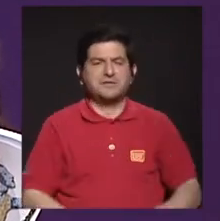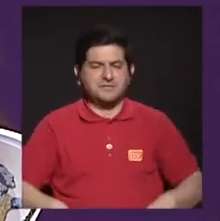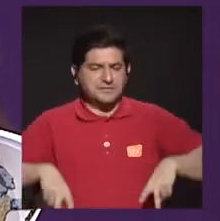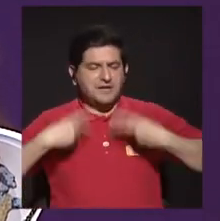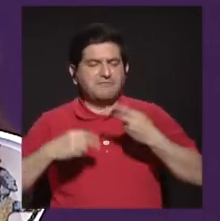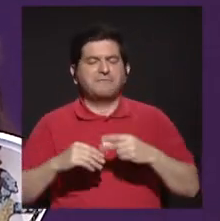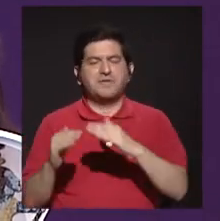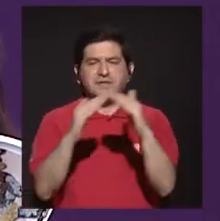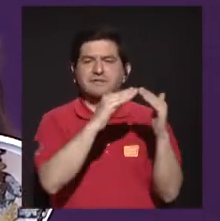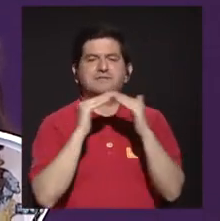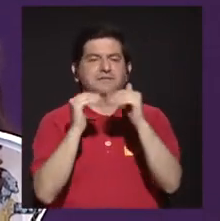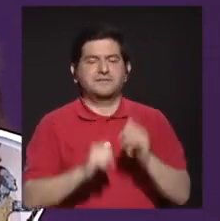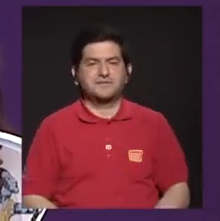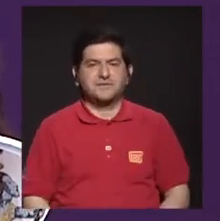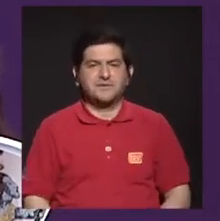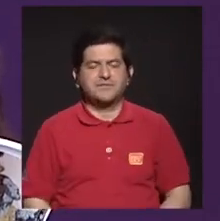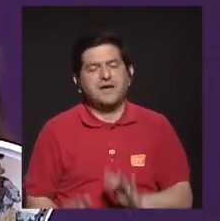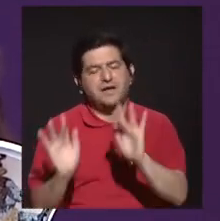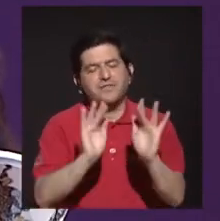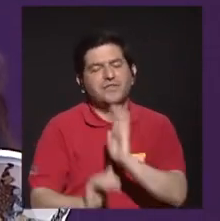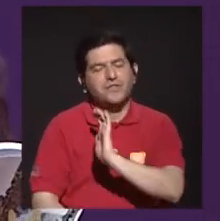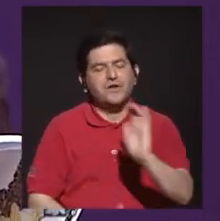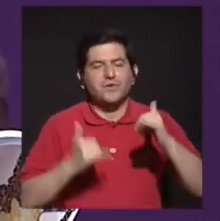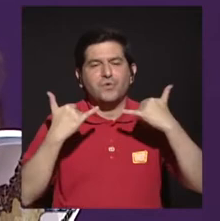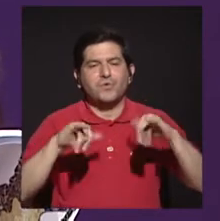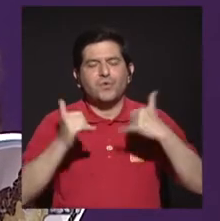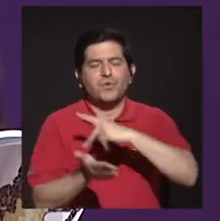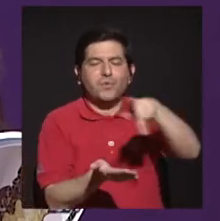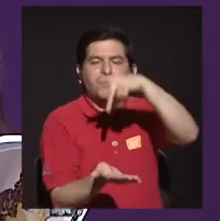de la ciudad, la ternura de los niños que juegan